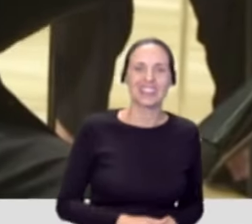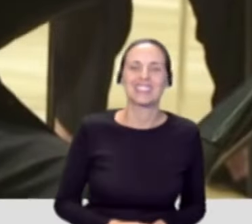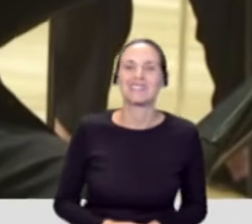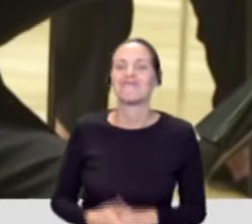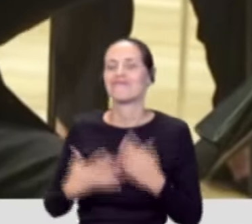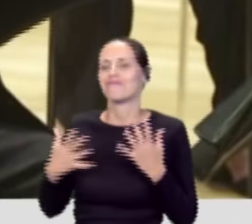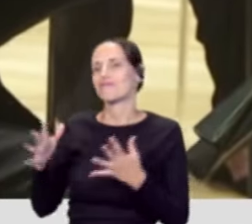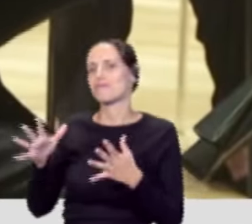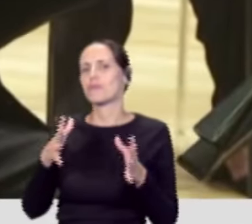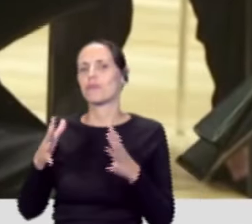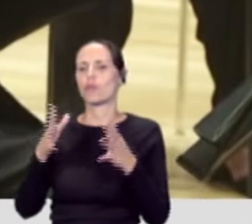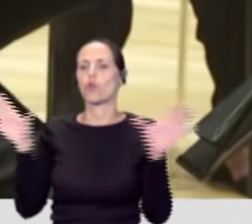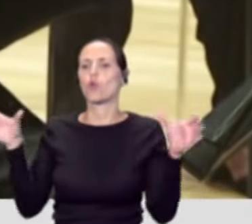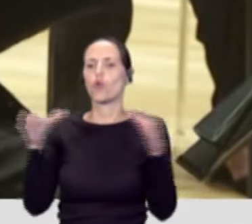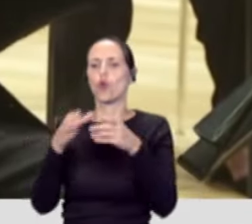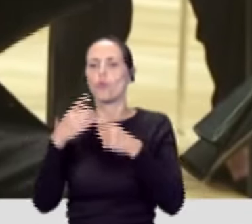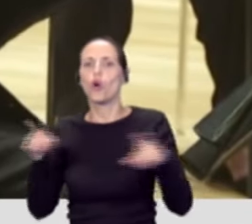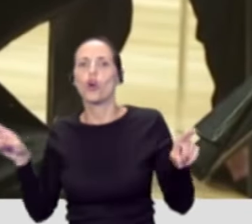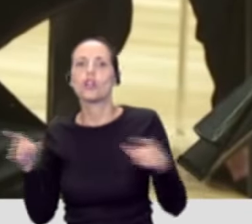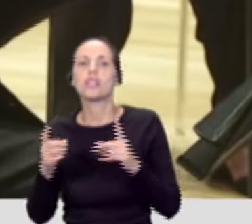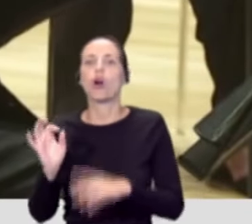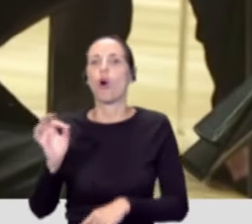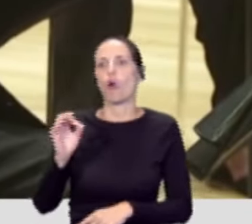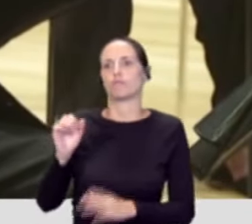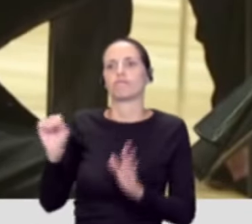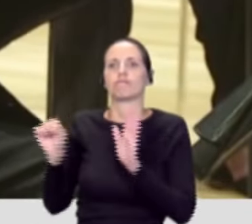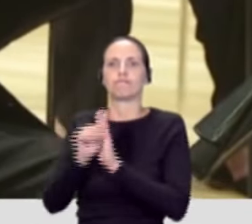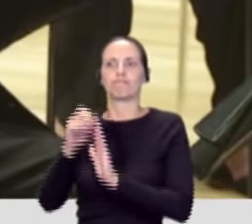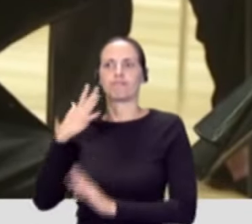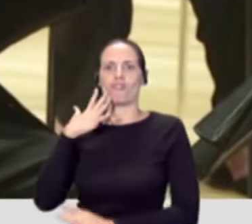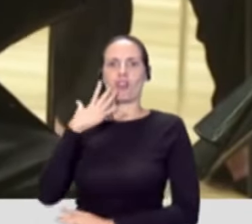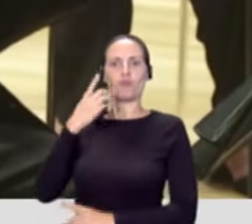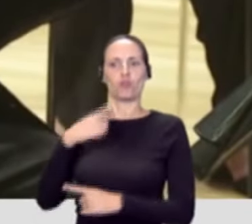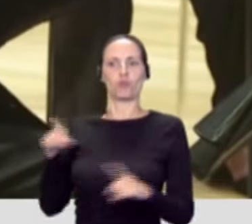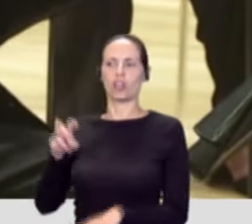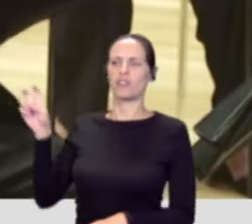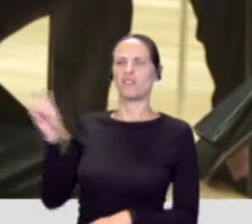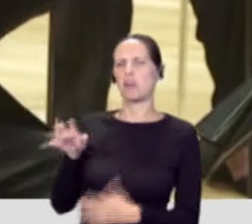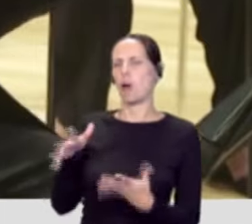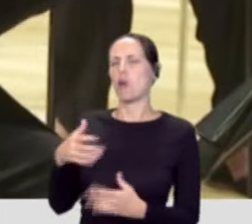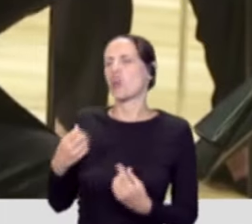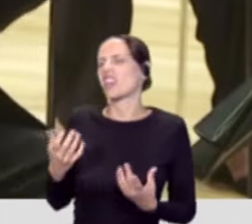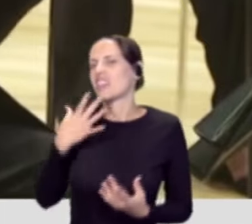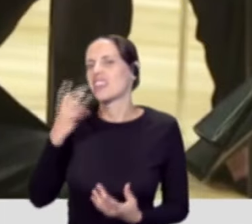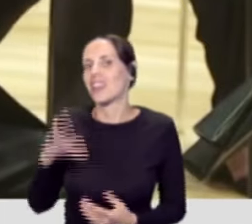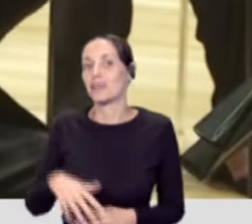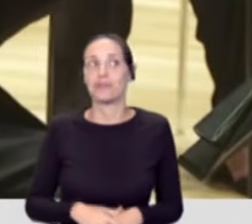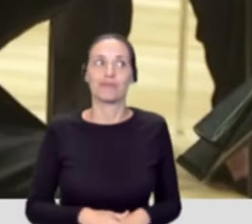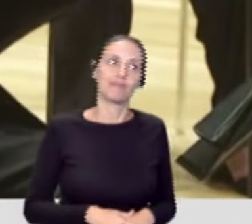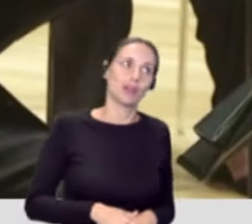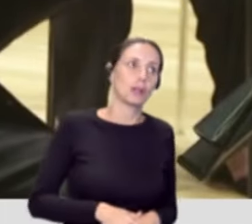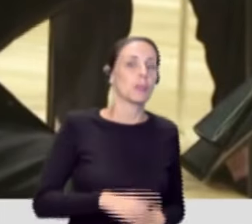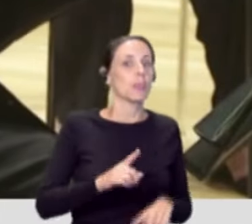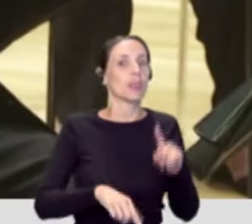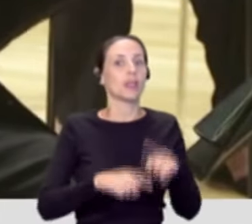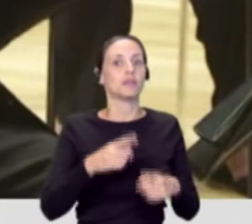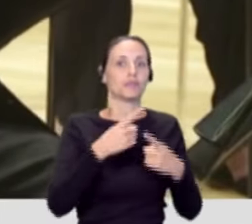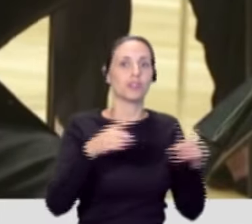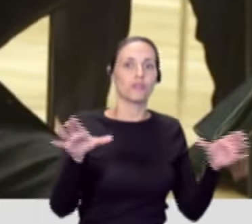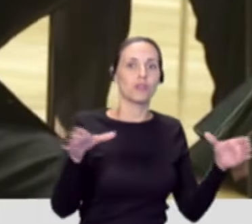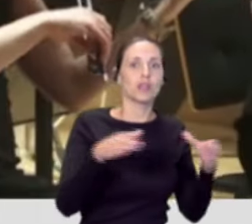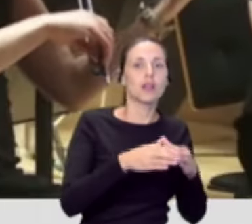grandes orquestas e iconos musicales van a pasar por nuestro archipiélago? Bueno, tendremos entre la Filarmónica